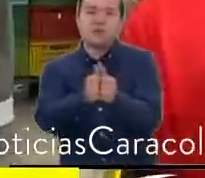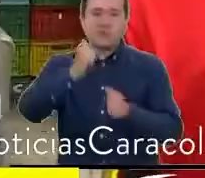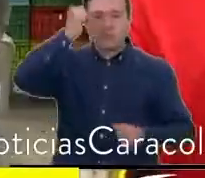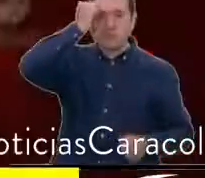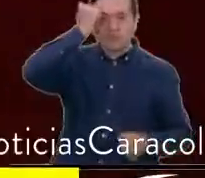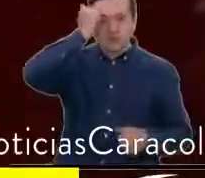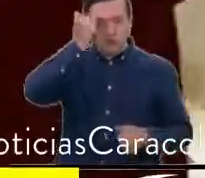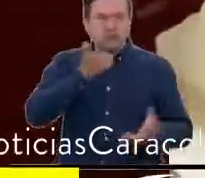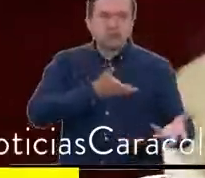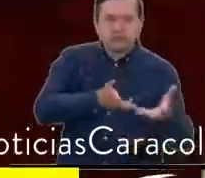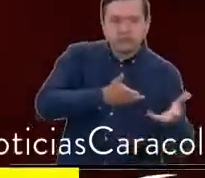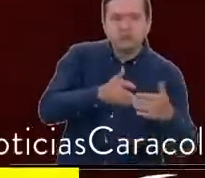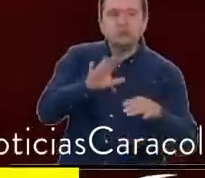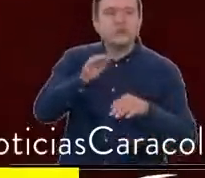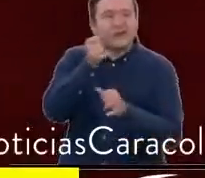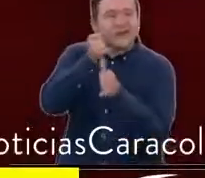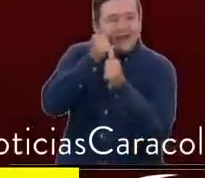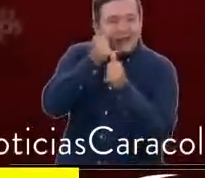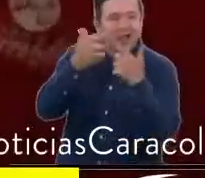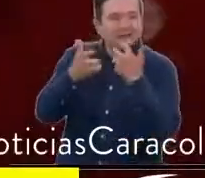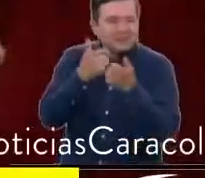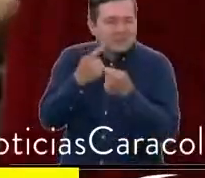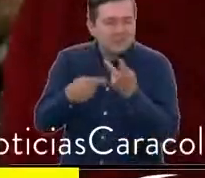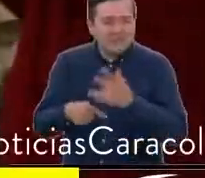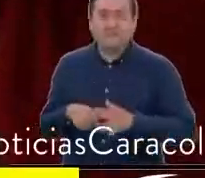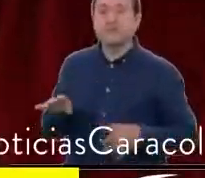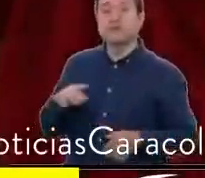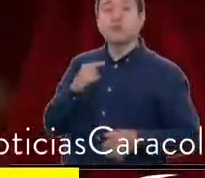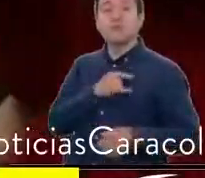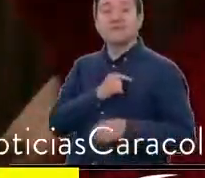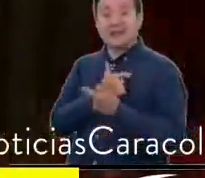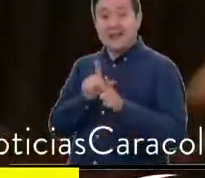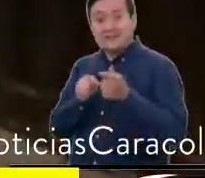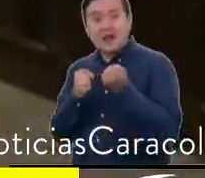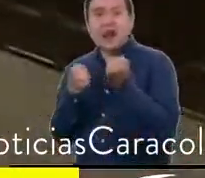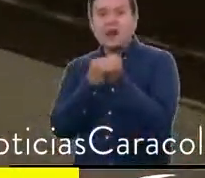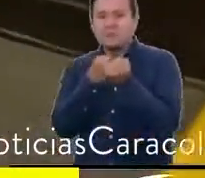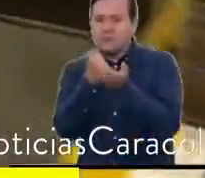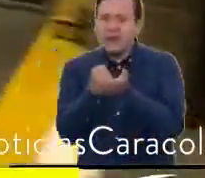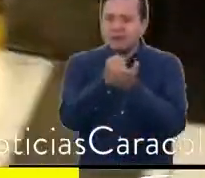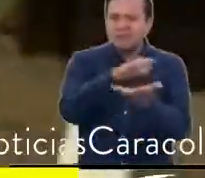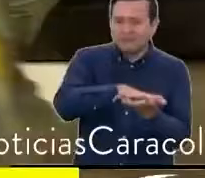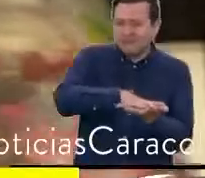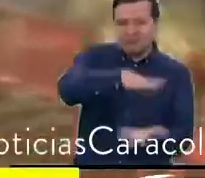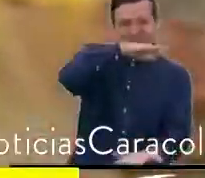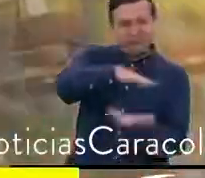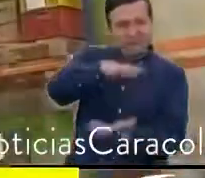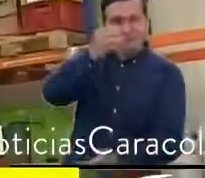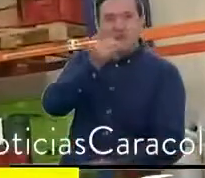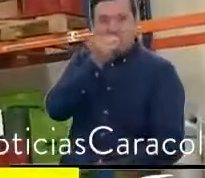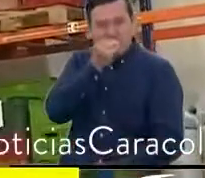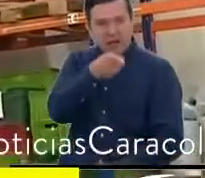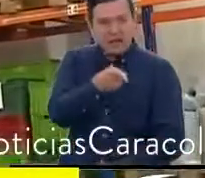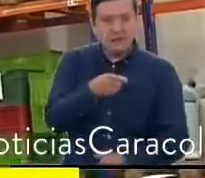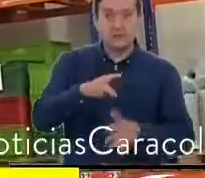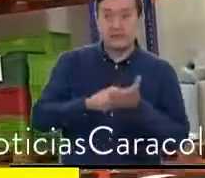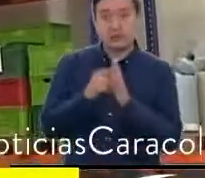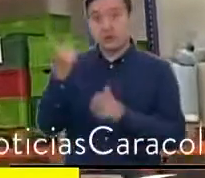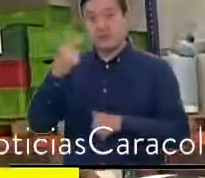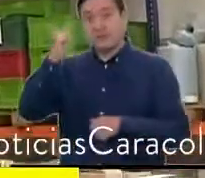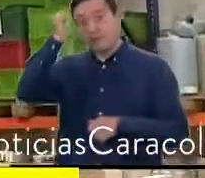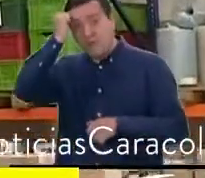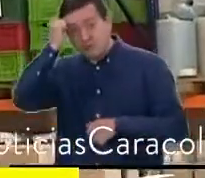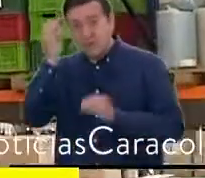de ingeniería de sistemas. Y es que la ayuda de la Universidad Libre va más allá de la labor social que cumplen estudiantes y maestros. También tenemos